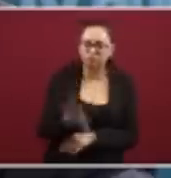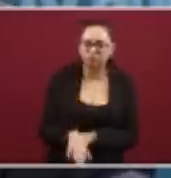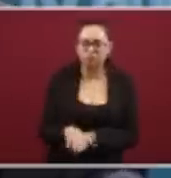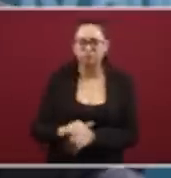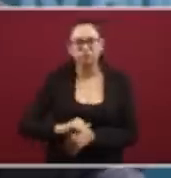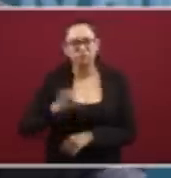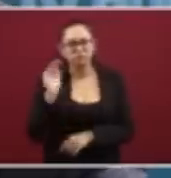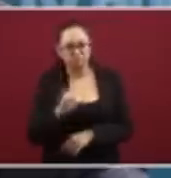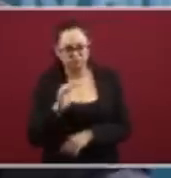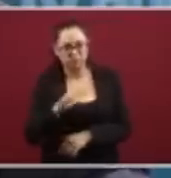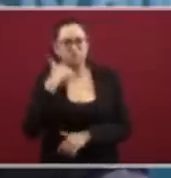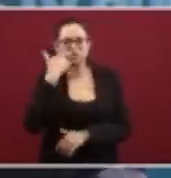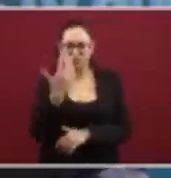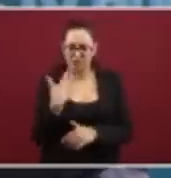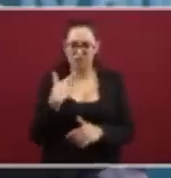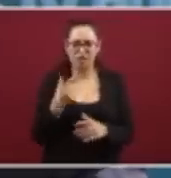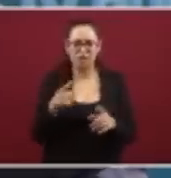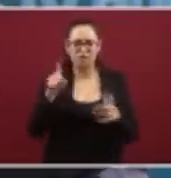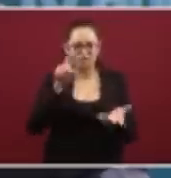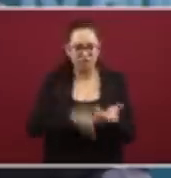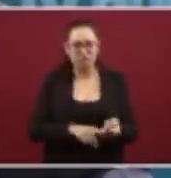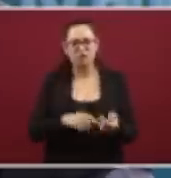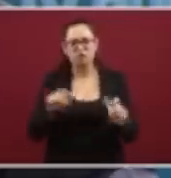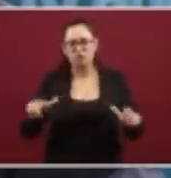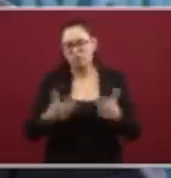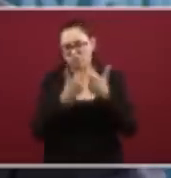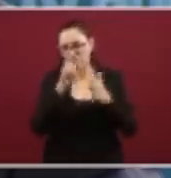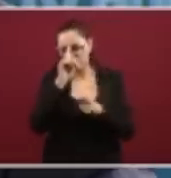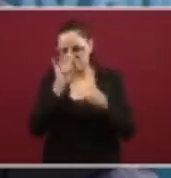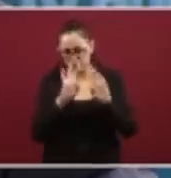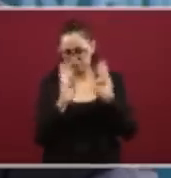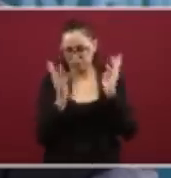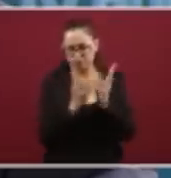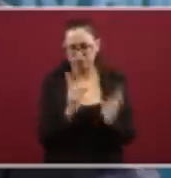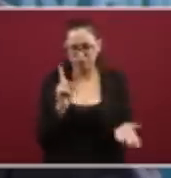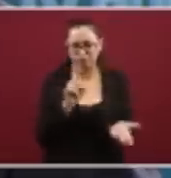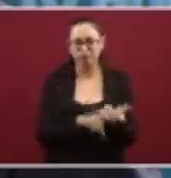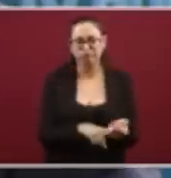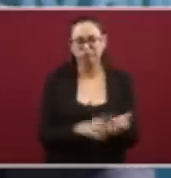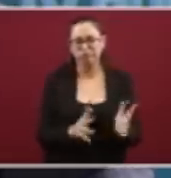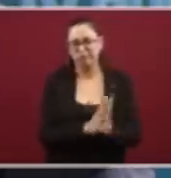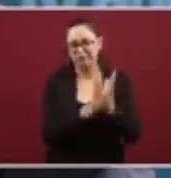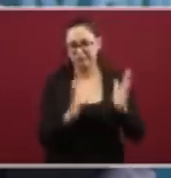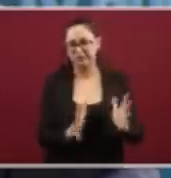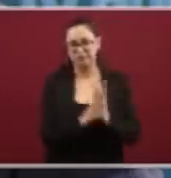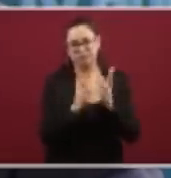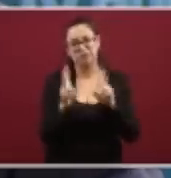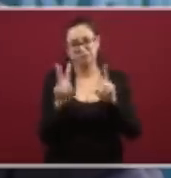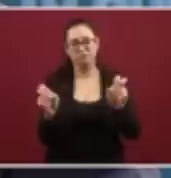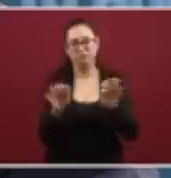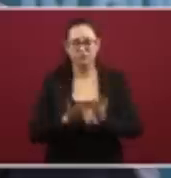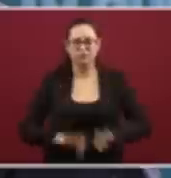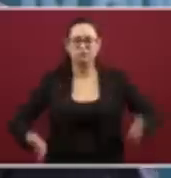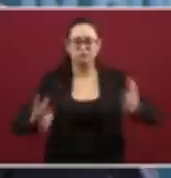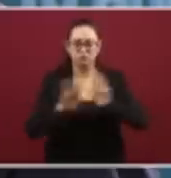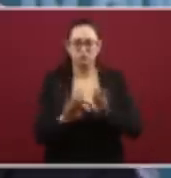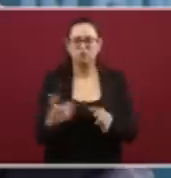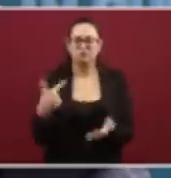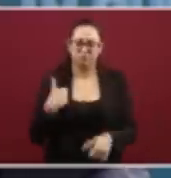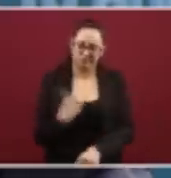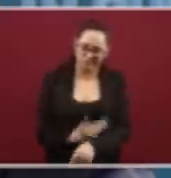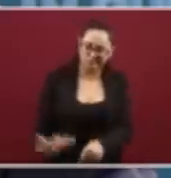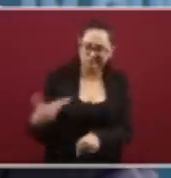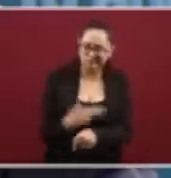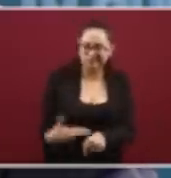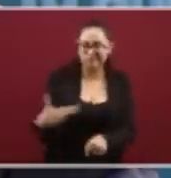tener una participación en el consejo técnico de ese fideicomiso es un asunto muy importante y estamos y estoy realizando